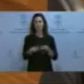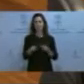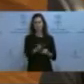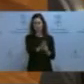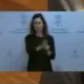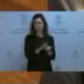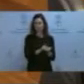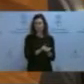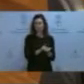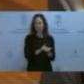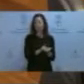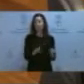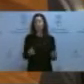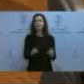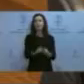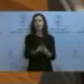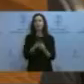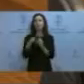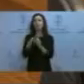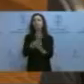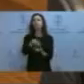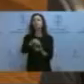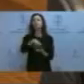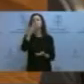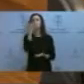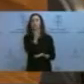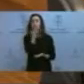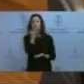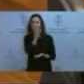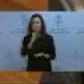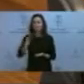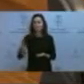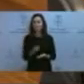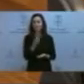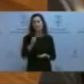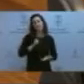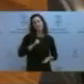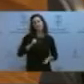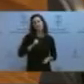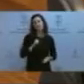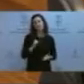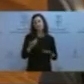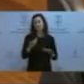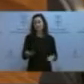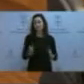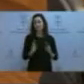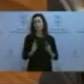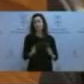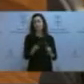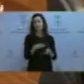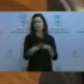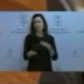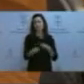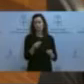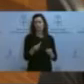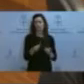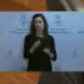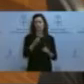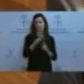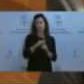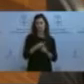centros educativos podrían ser falsas, de forma que no se hubiera suministrado el material que figura en las